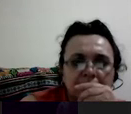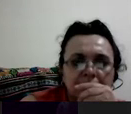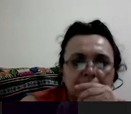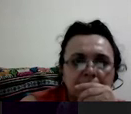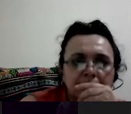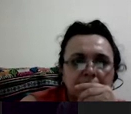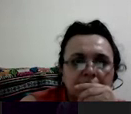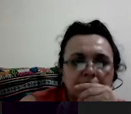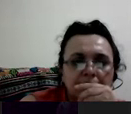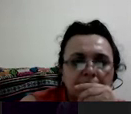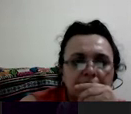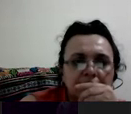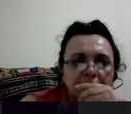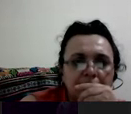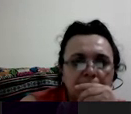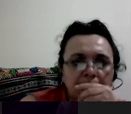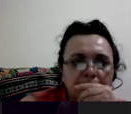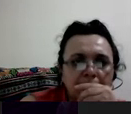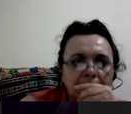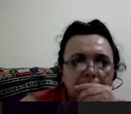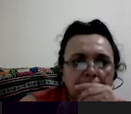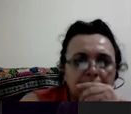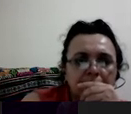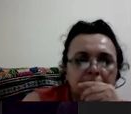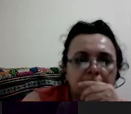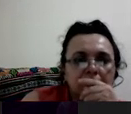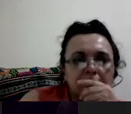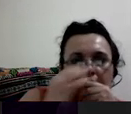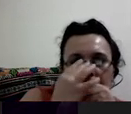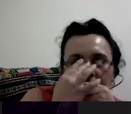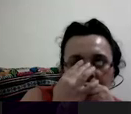dan viernes, sábado, domingo para que lo hagan.